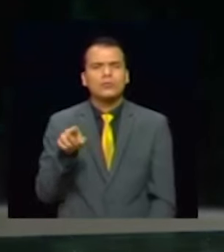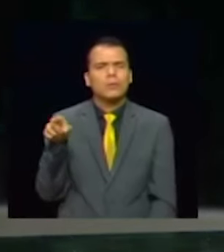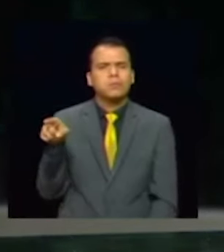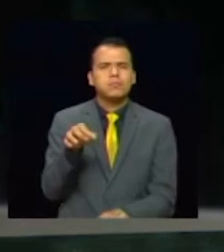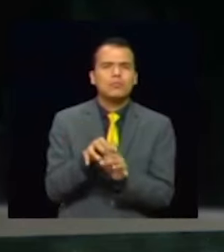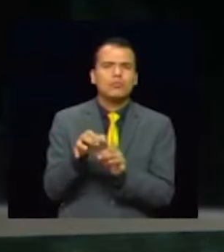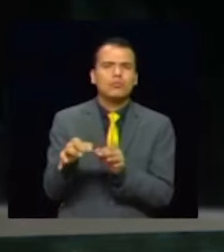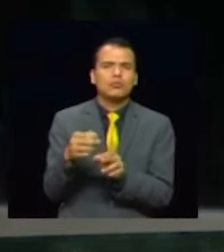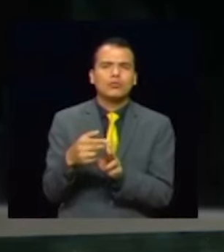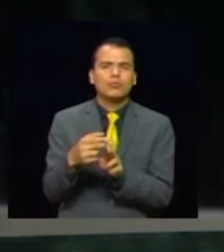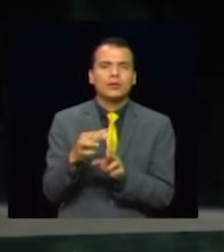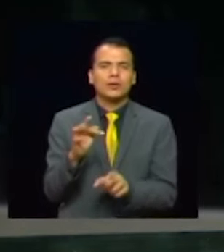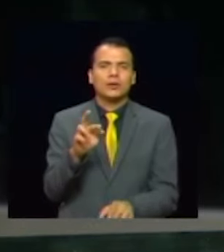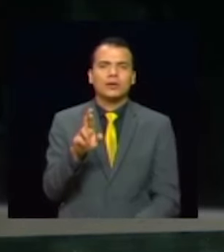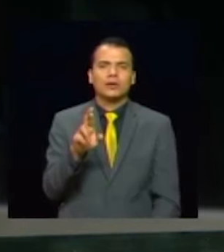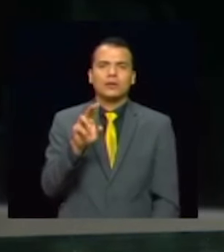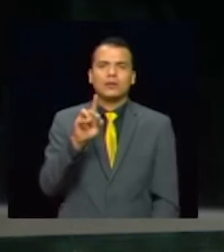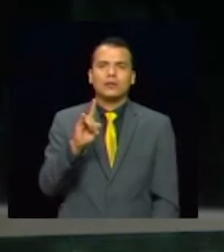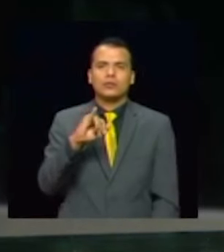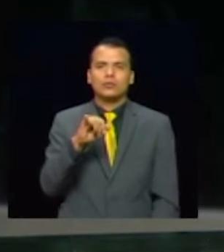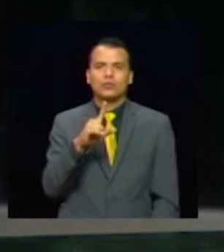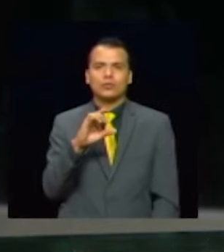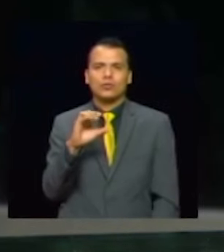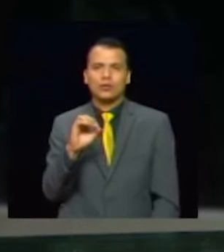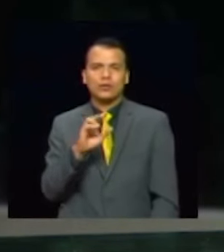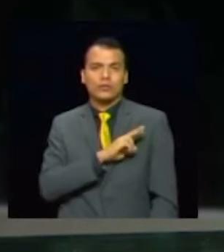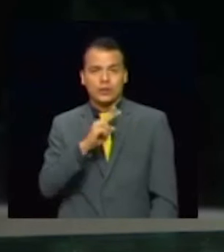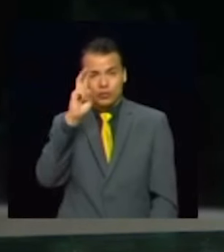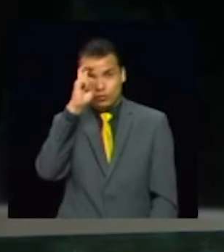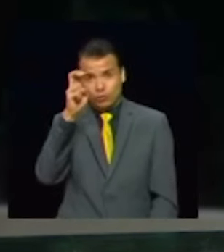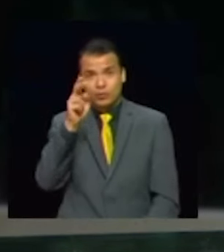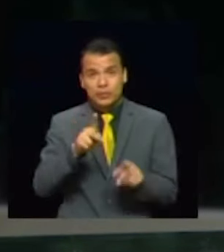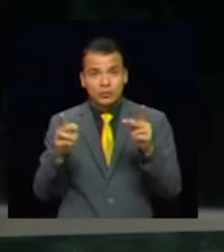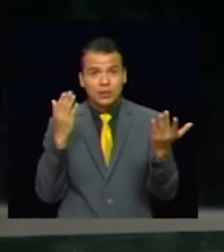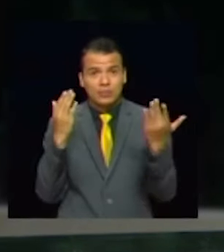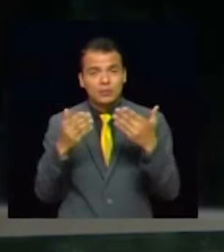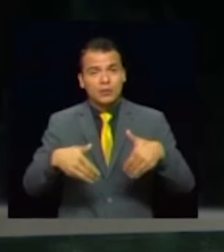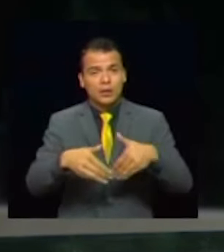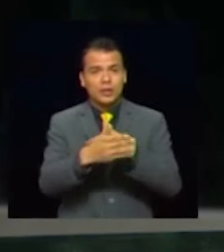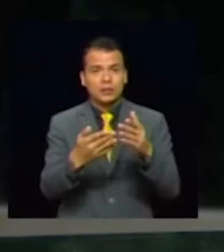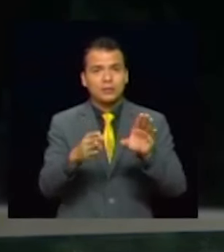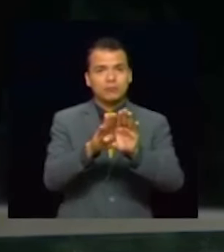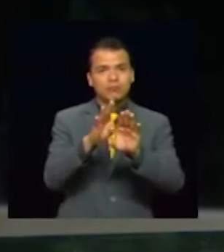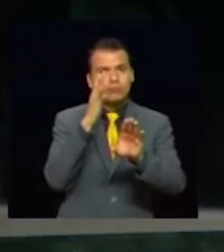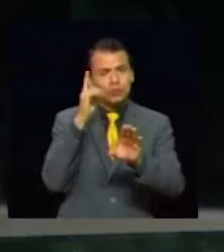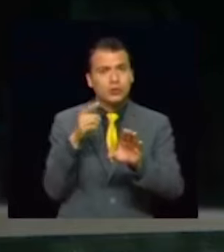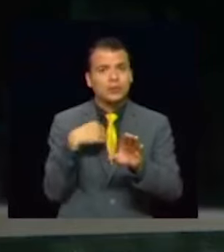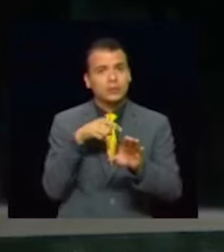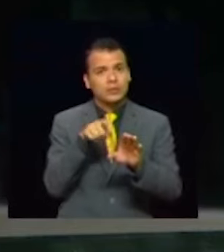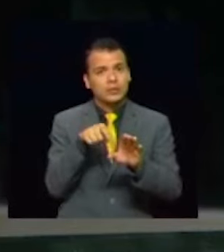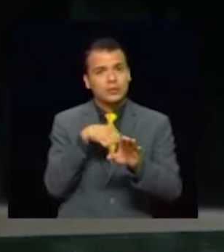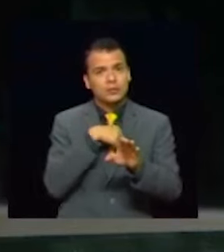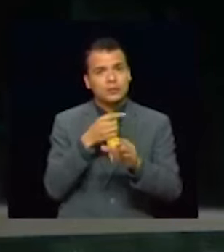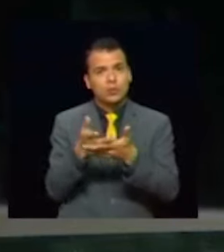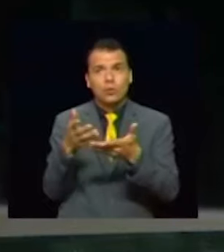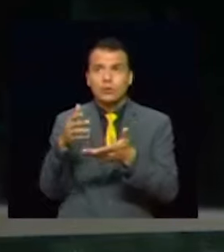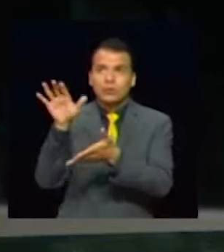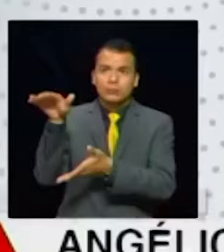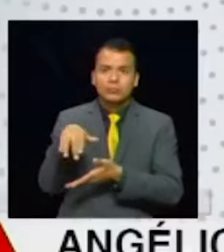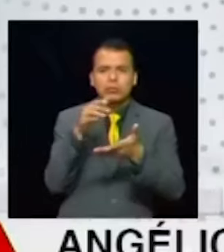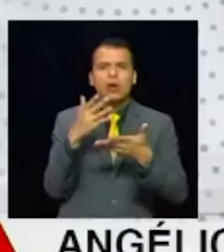en el municipio de Trujillo, norte del Valle, por algunos campesinos que reclaman la utilización de una barca para el paso de sus